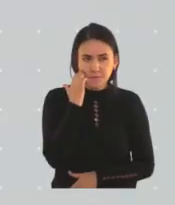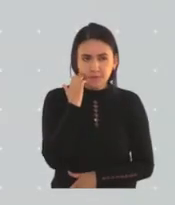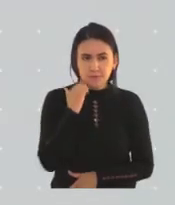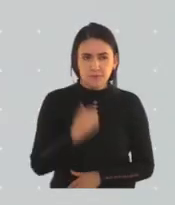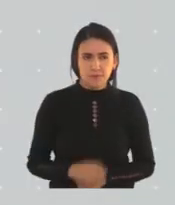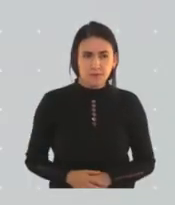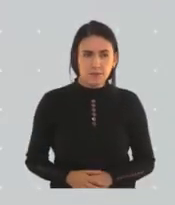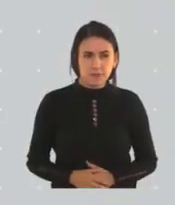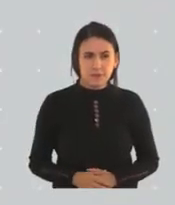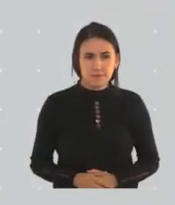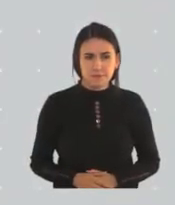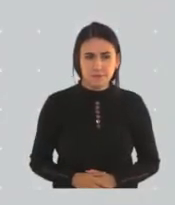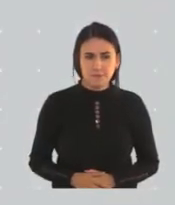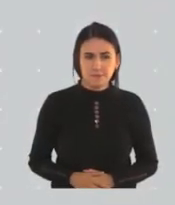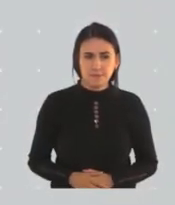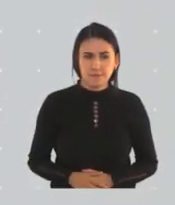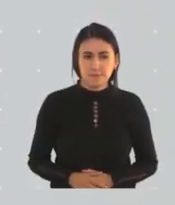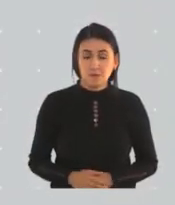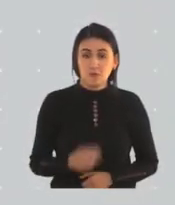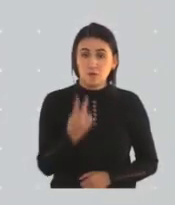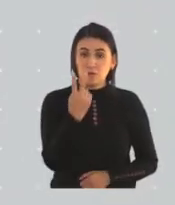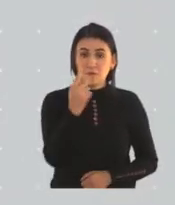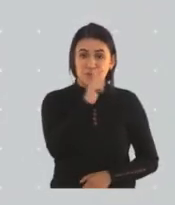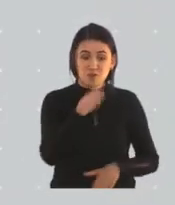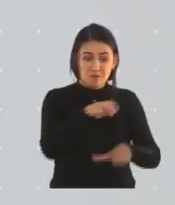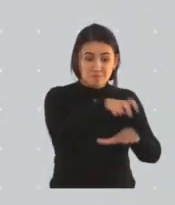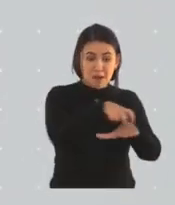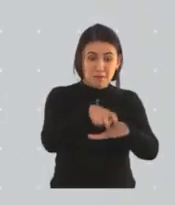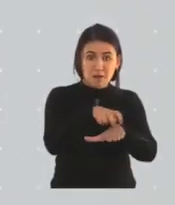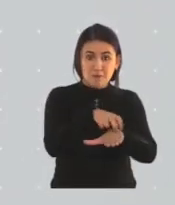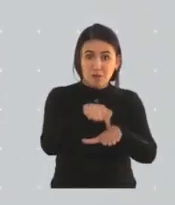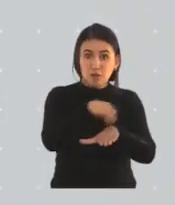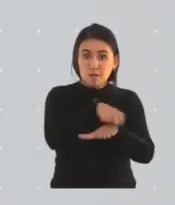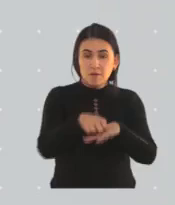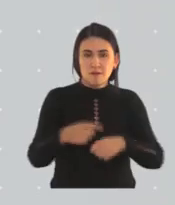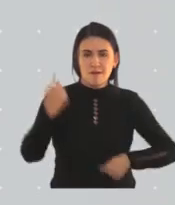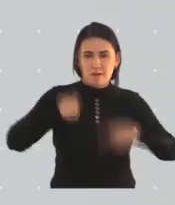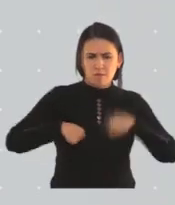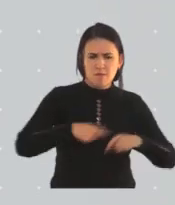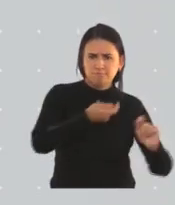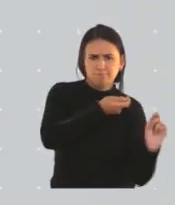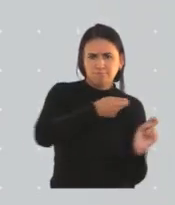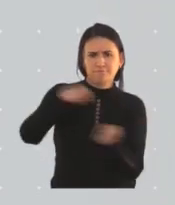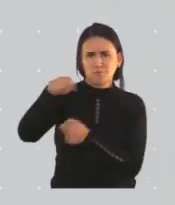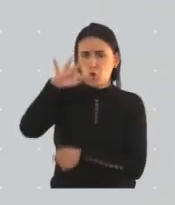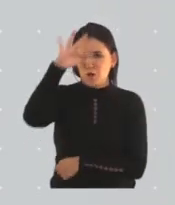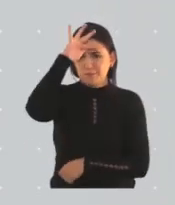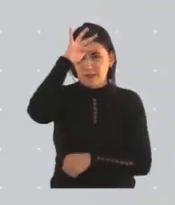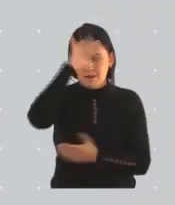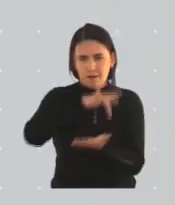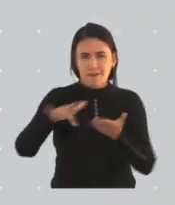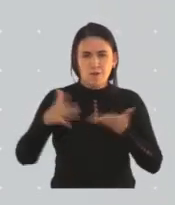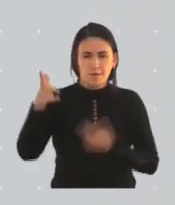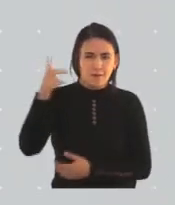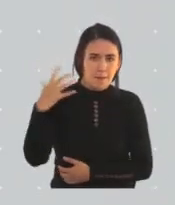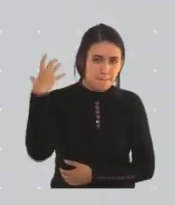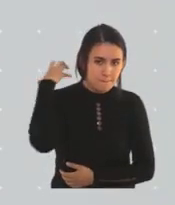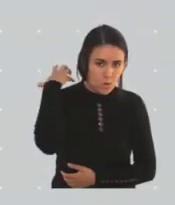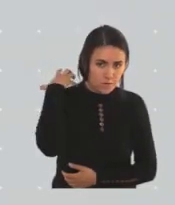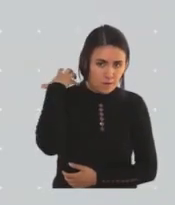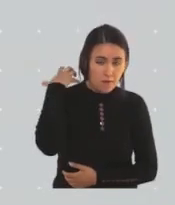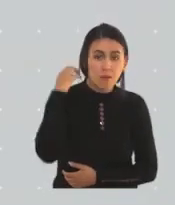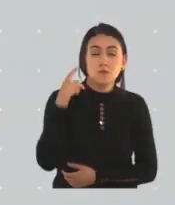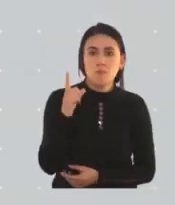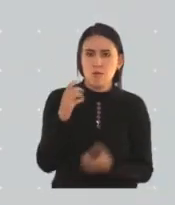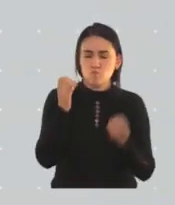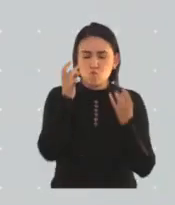Mire, las otras dos personas que resultaron lesionadas de ese accidente fueron remitidas a un centro asistencial en Montería debido a